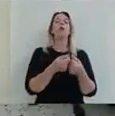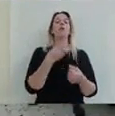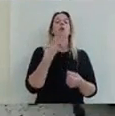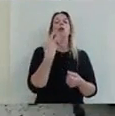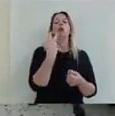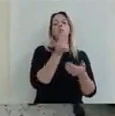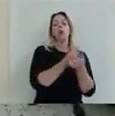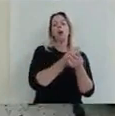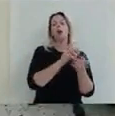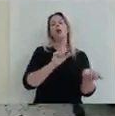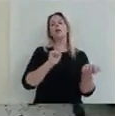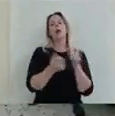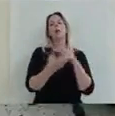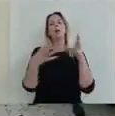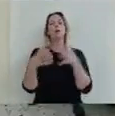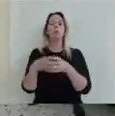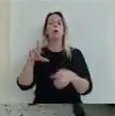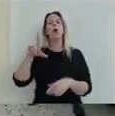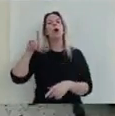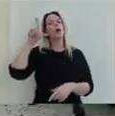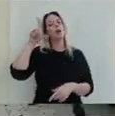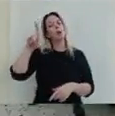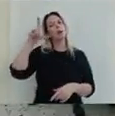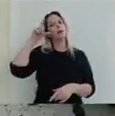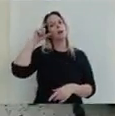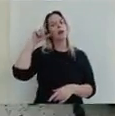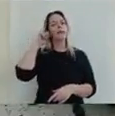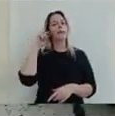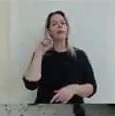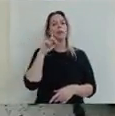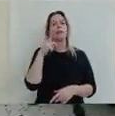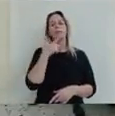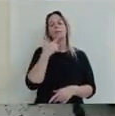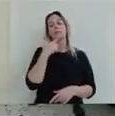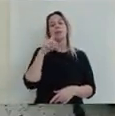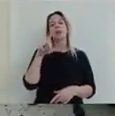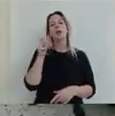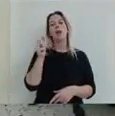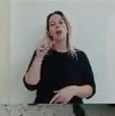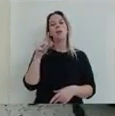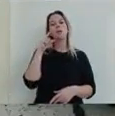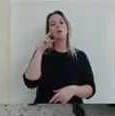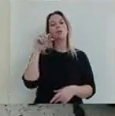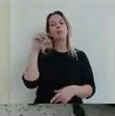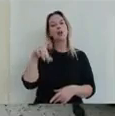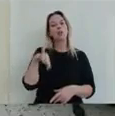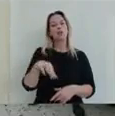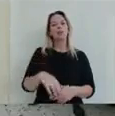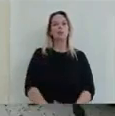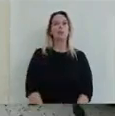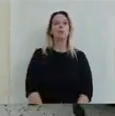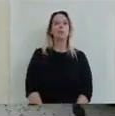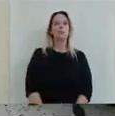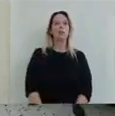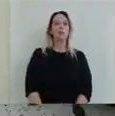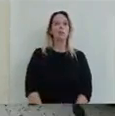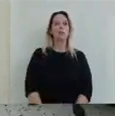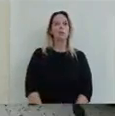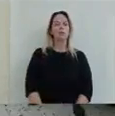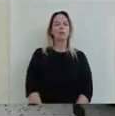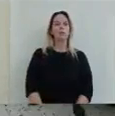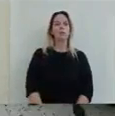vamos a realizar nosotros esta tarea ya donde se podrá tratar el proyecto. Y además también me gustaría saber si alguien